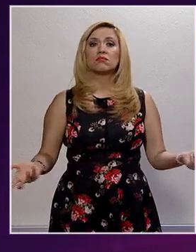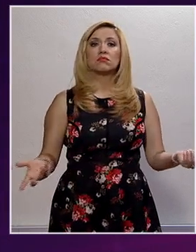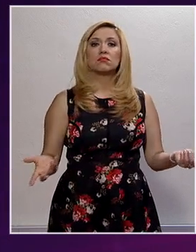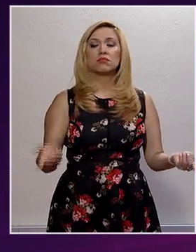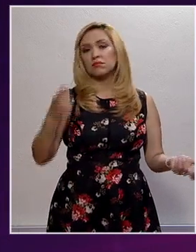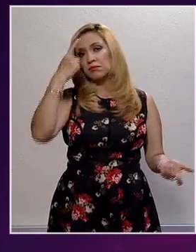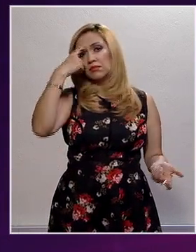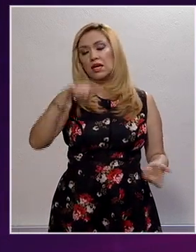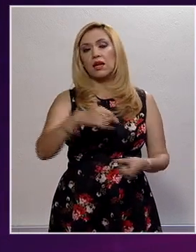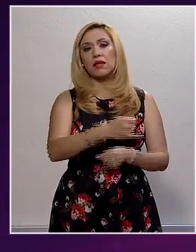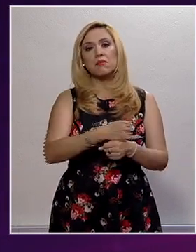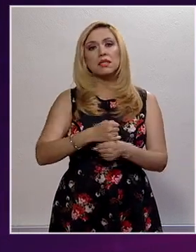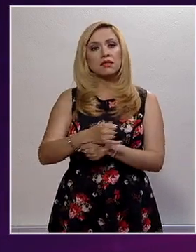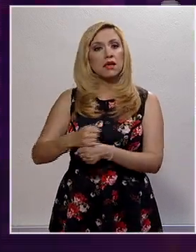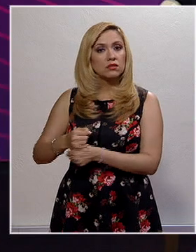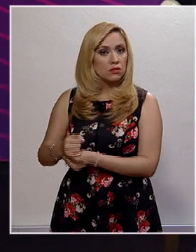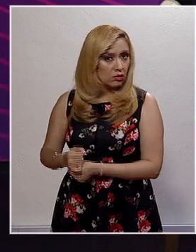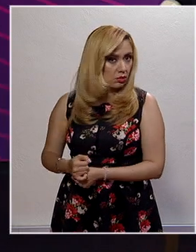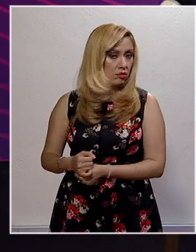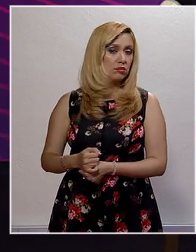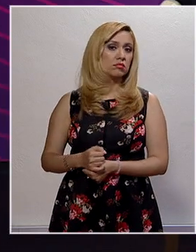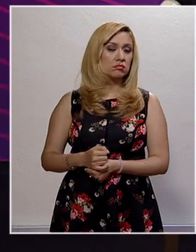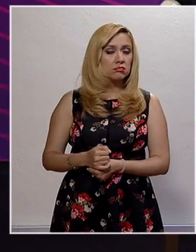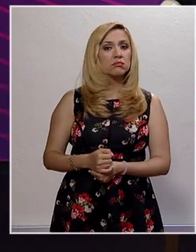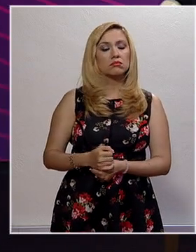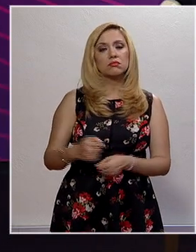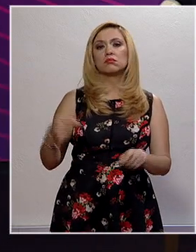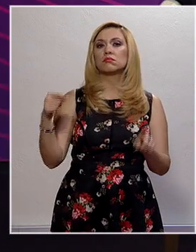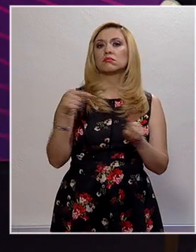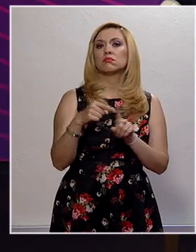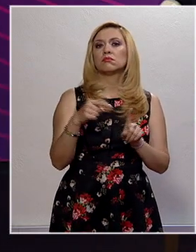en relación a la investigación, ¿no? En donde